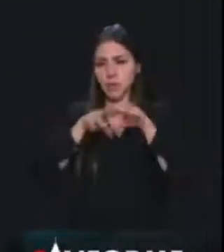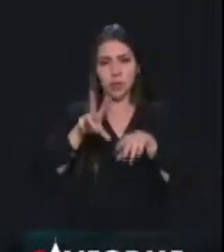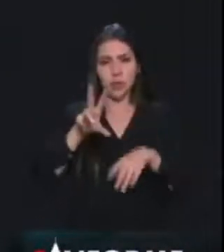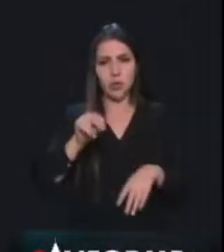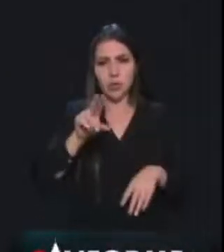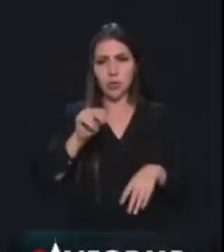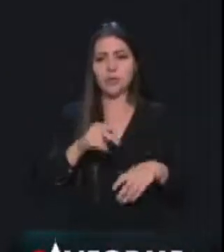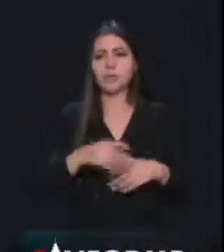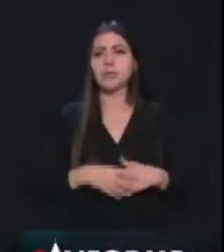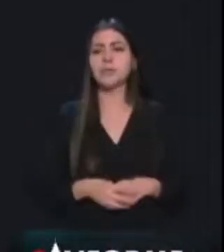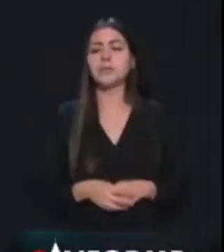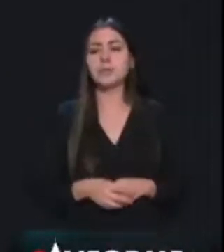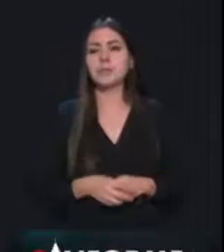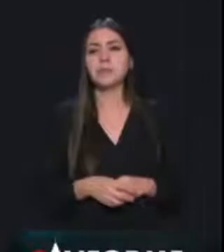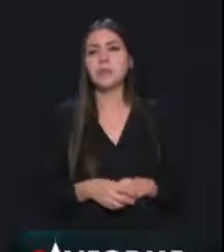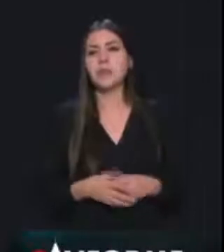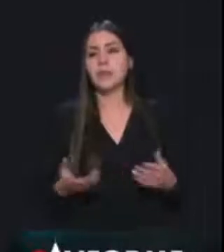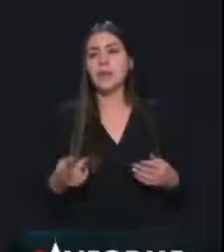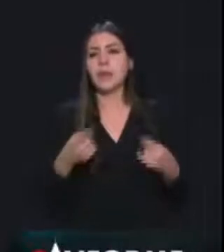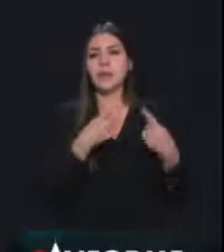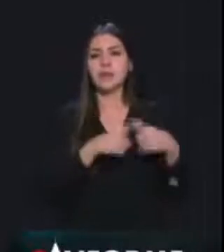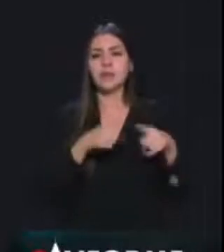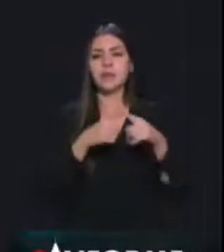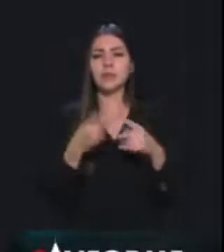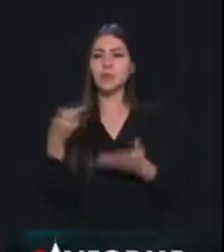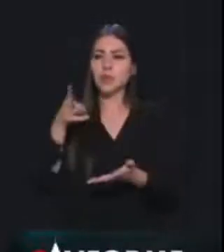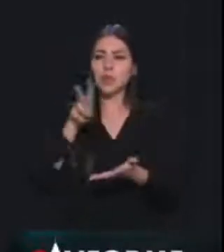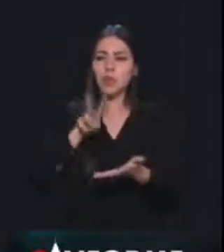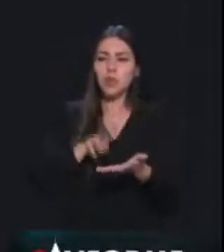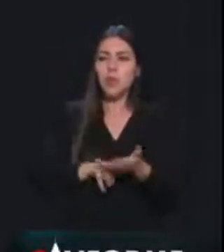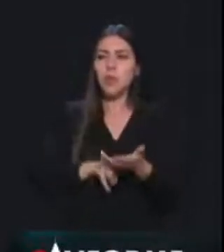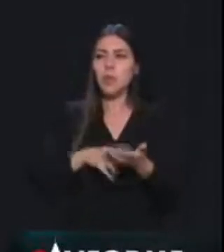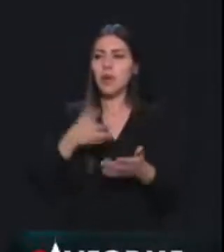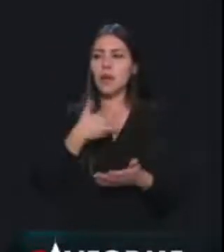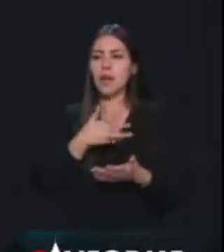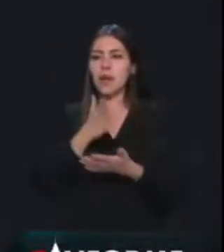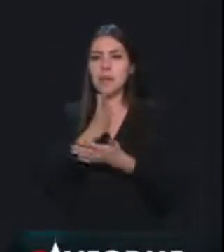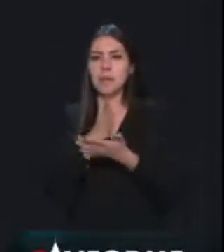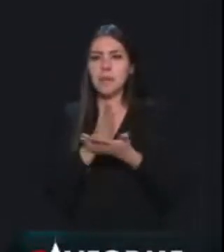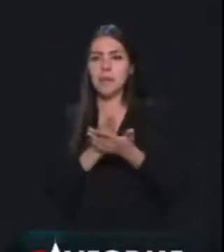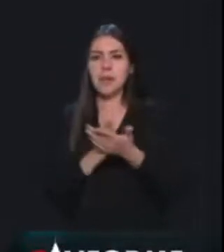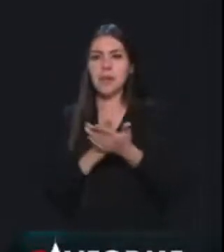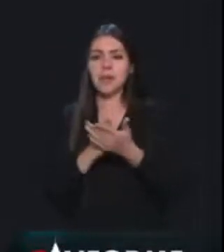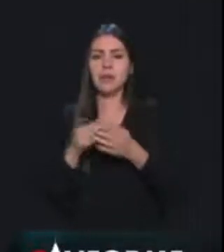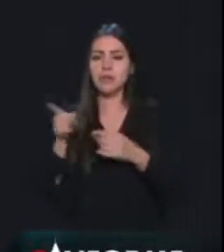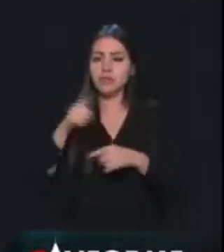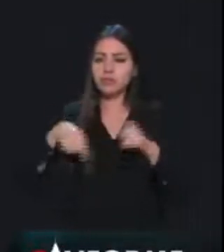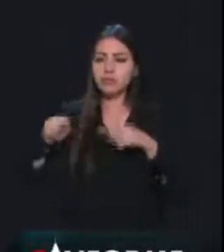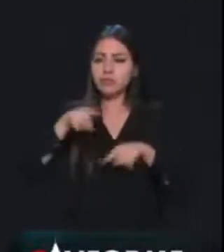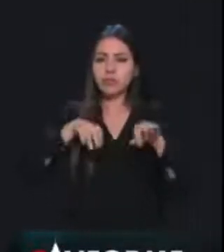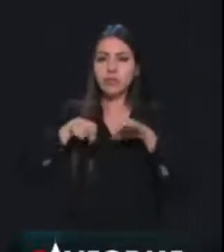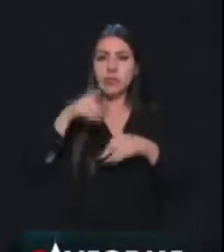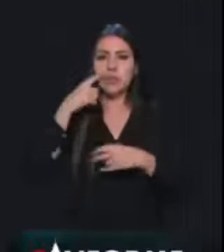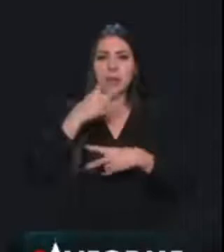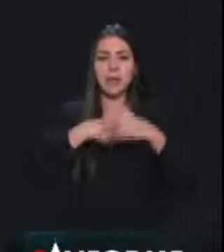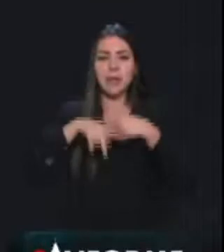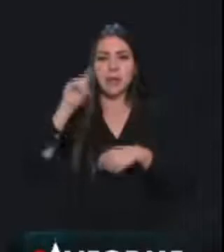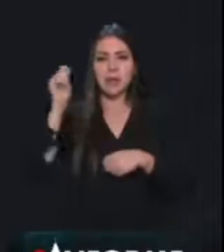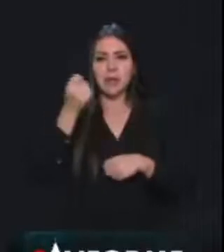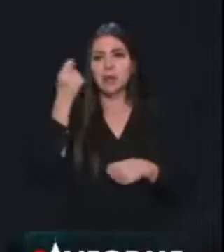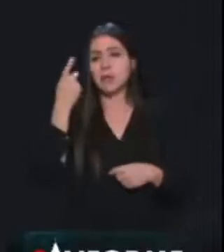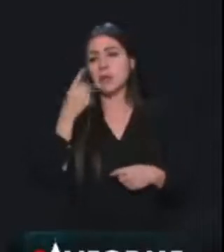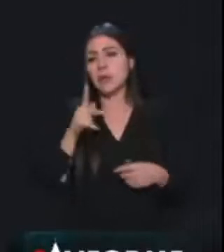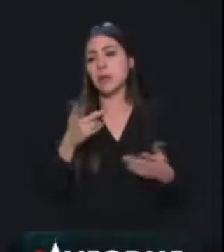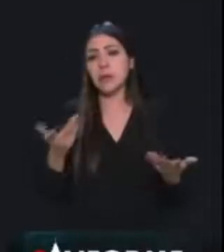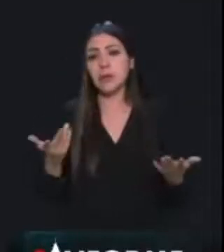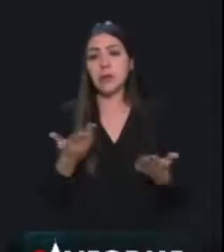el país de ciclo combinado, de algunas otras tecnologías, pero pues, bien a bien estamos de